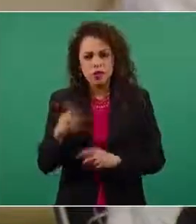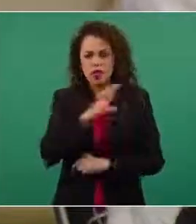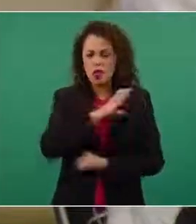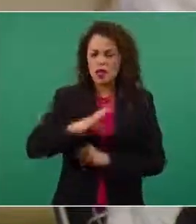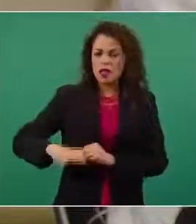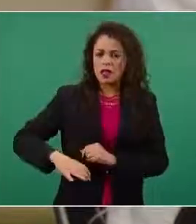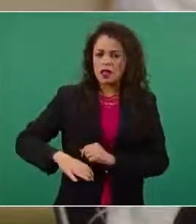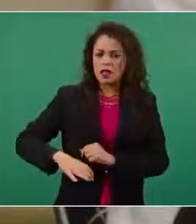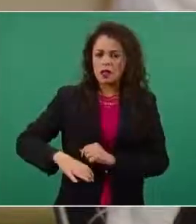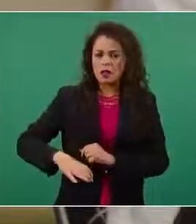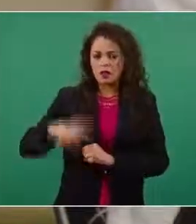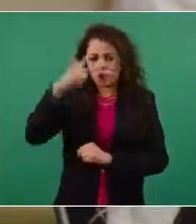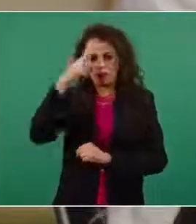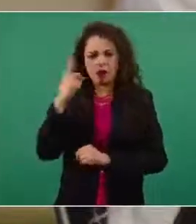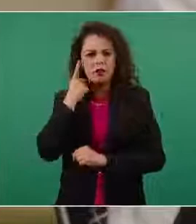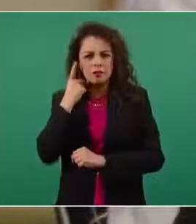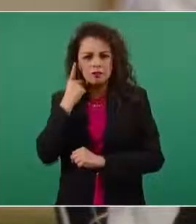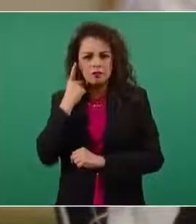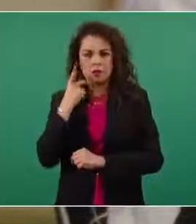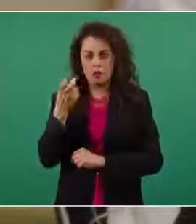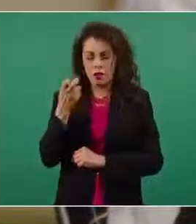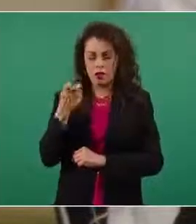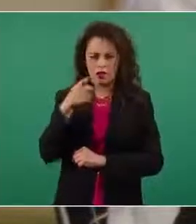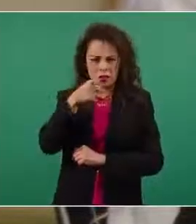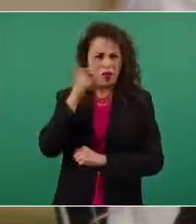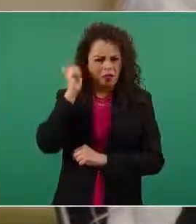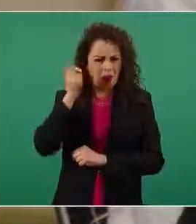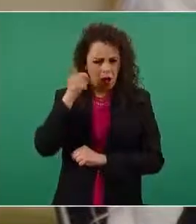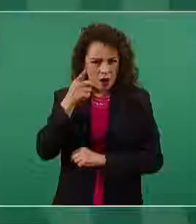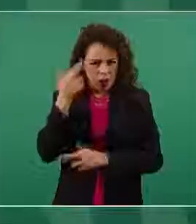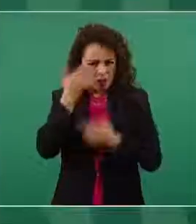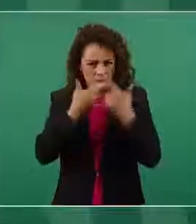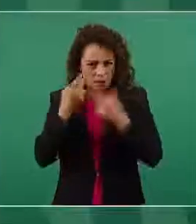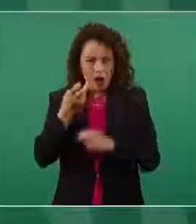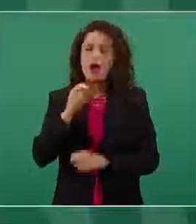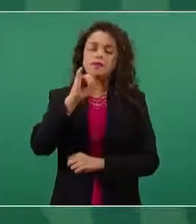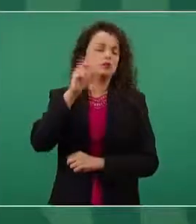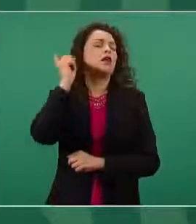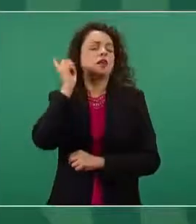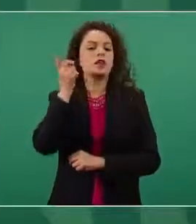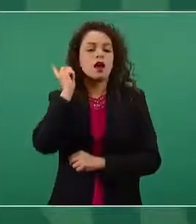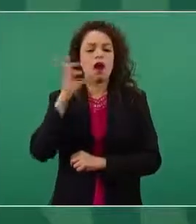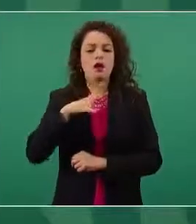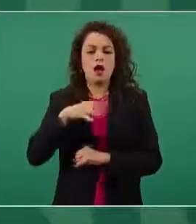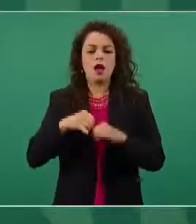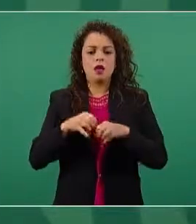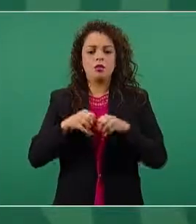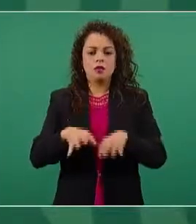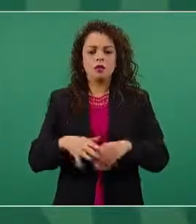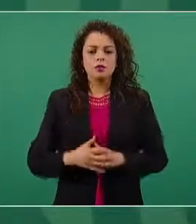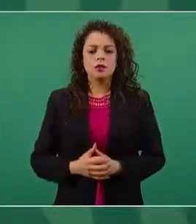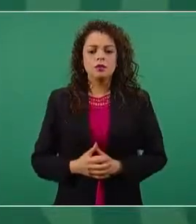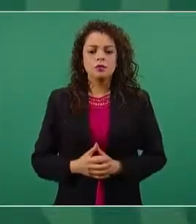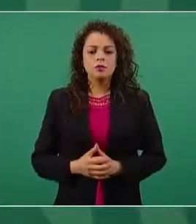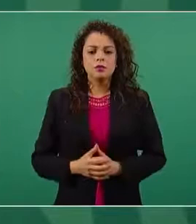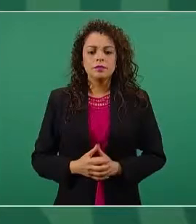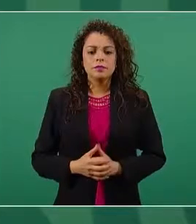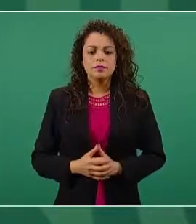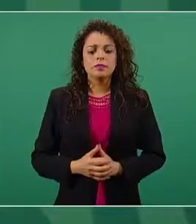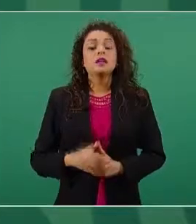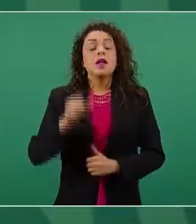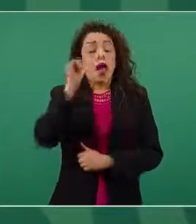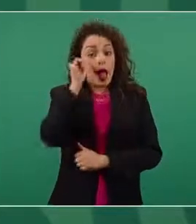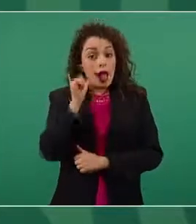Porque la revisan diario, entiendo. Sí, diario. Tenemos. Si nos lo pudiera proporcionar. Sí.